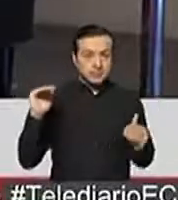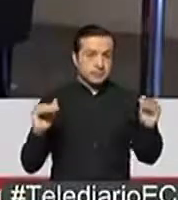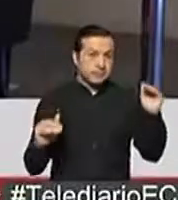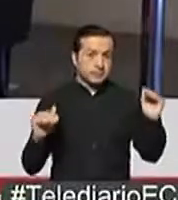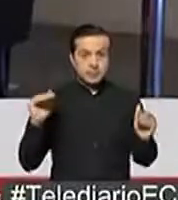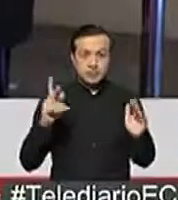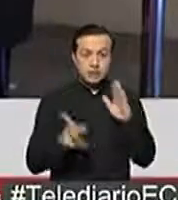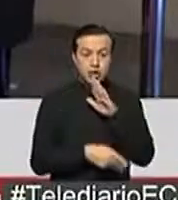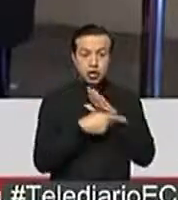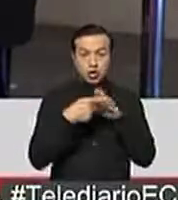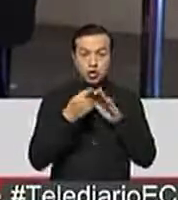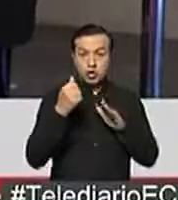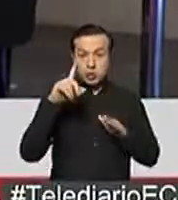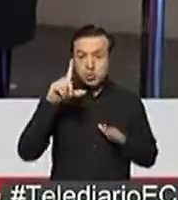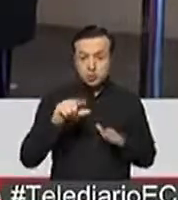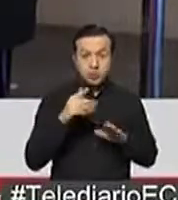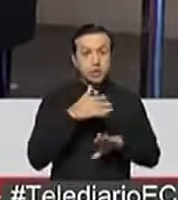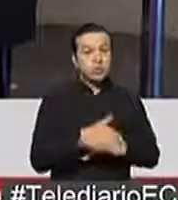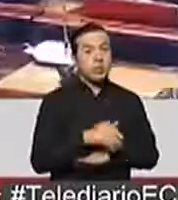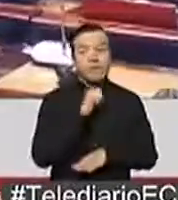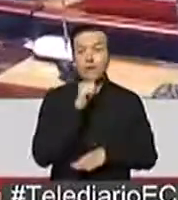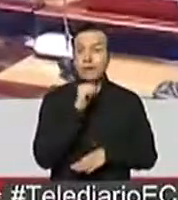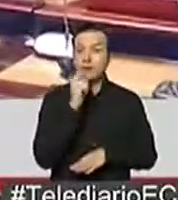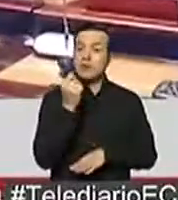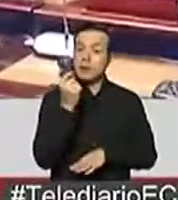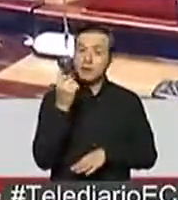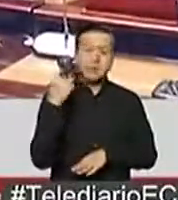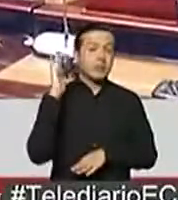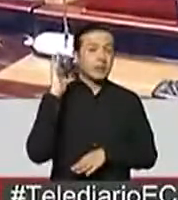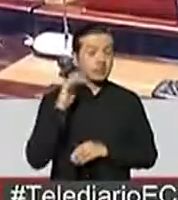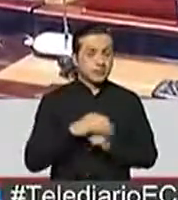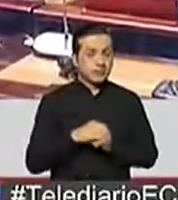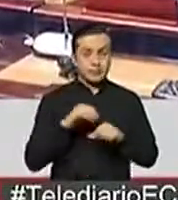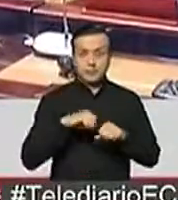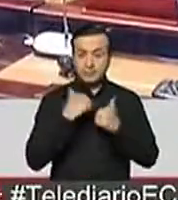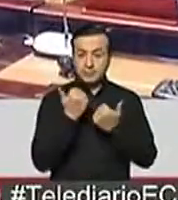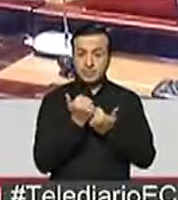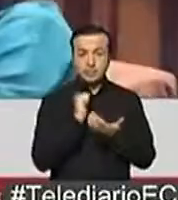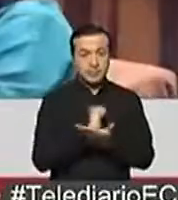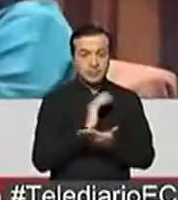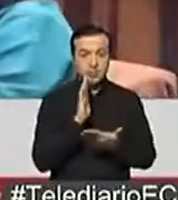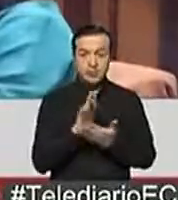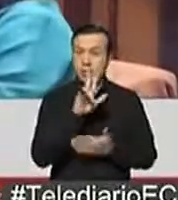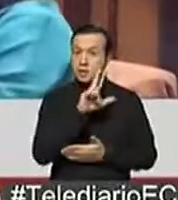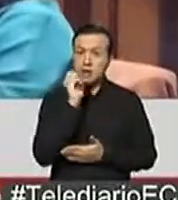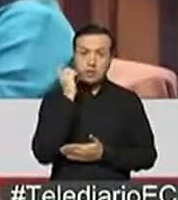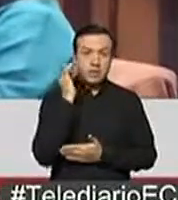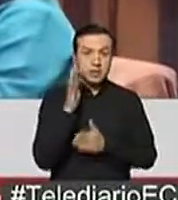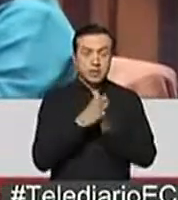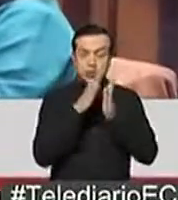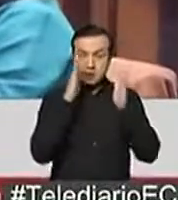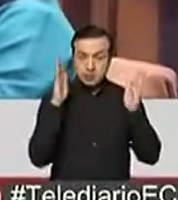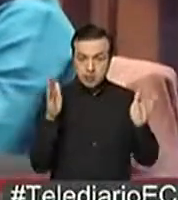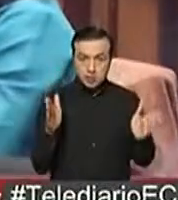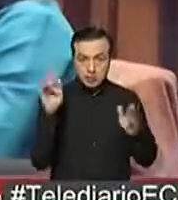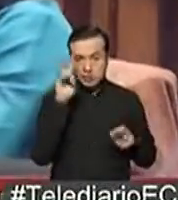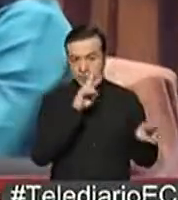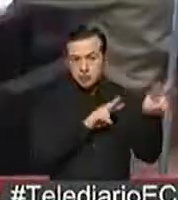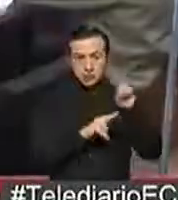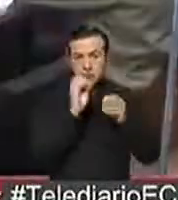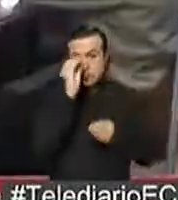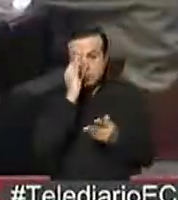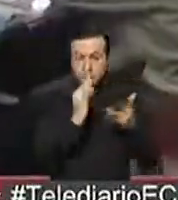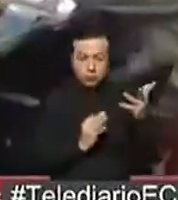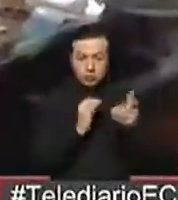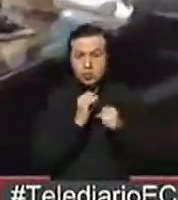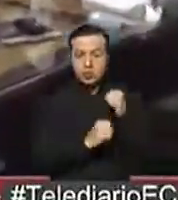el petróleo. Vamos a tener un desfinanciamiento mayor. La Asamblea Nacional tendrá un plazo de 30 días para analizar el presupuesto general del Estado para el